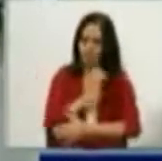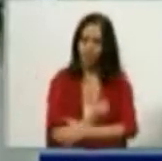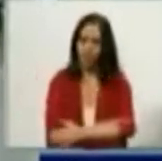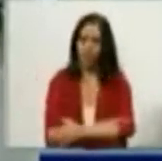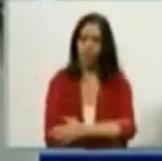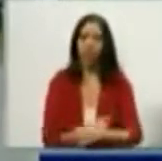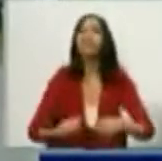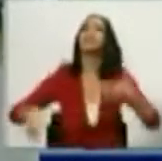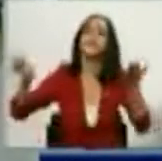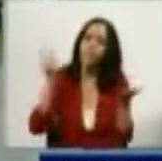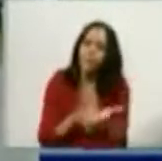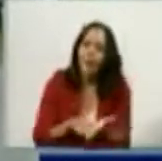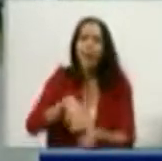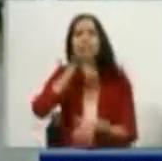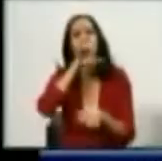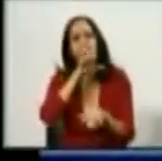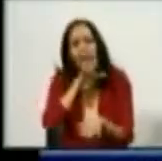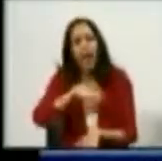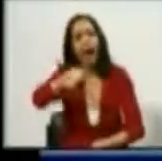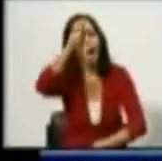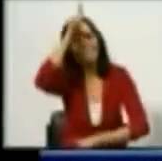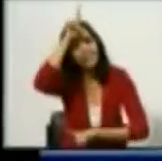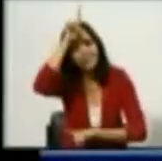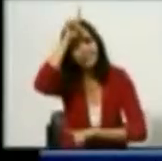vuelve el perro arrepentido